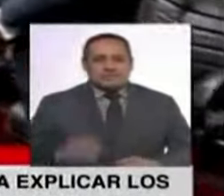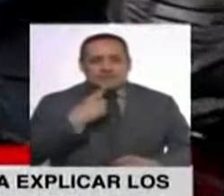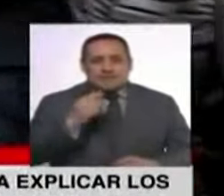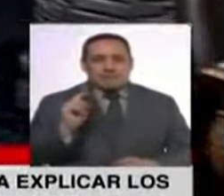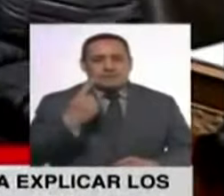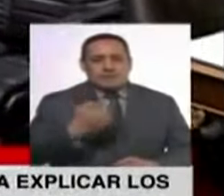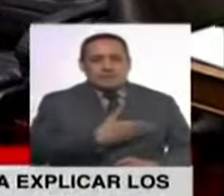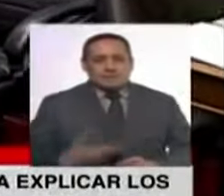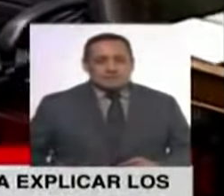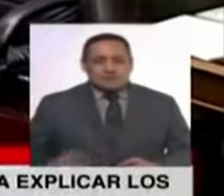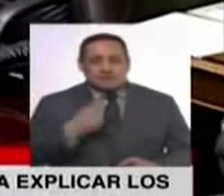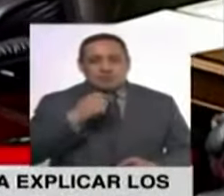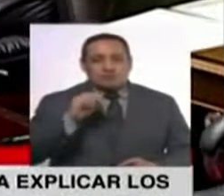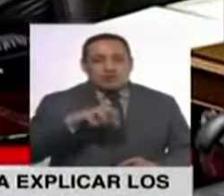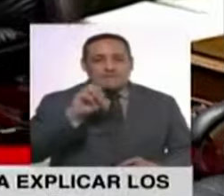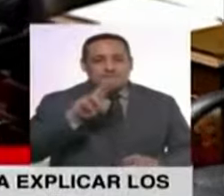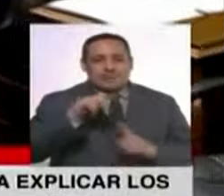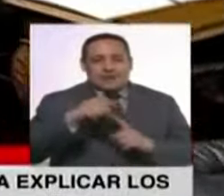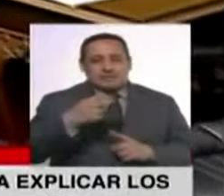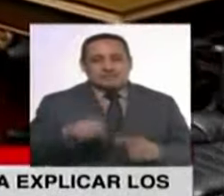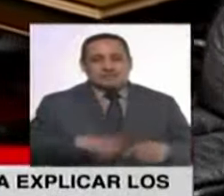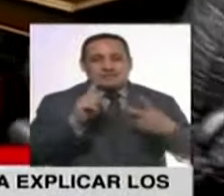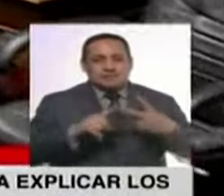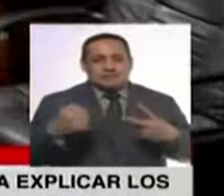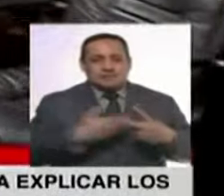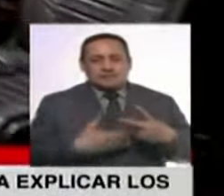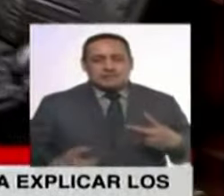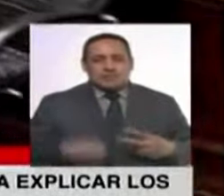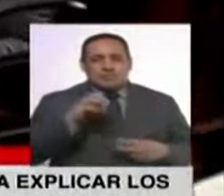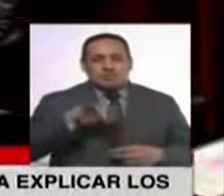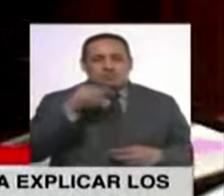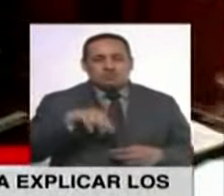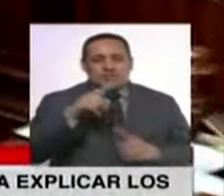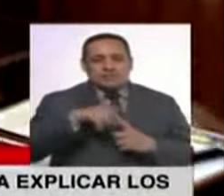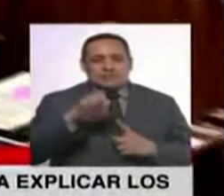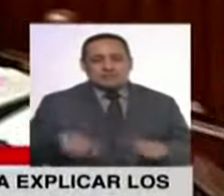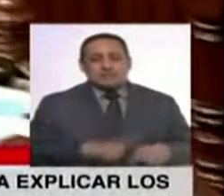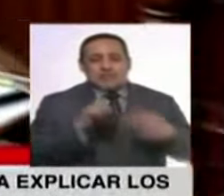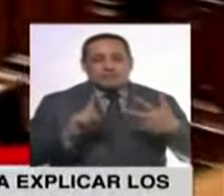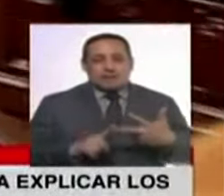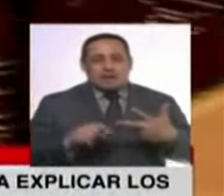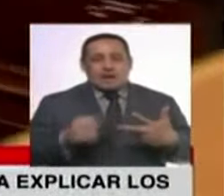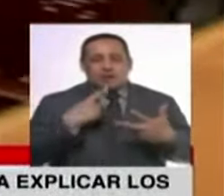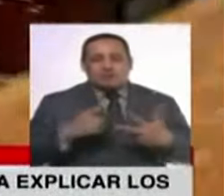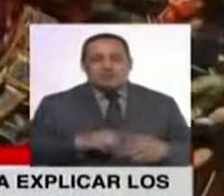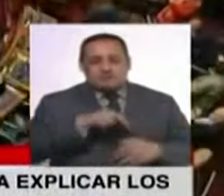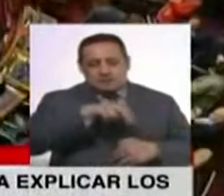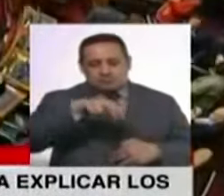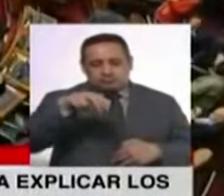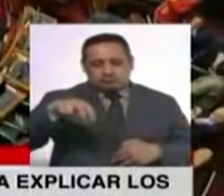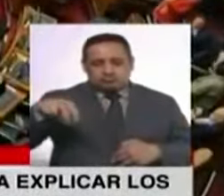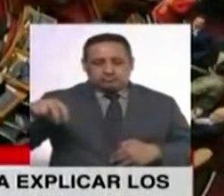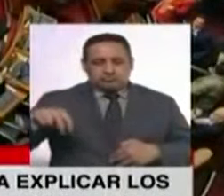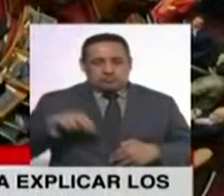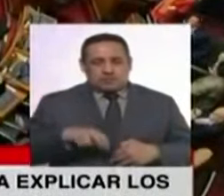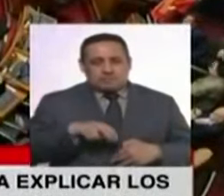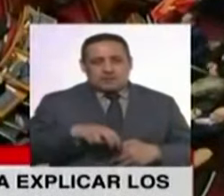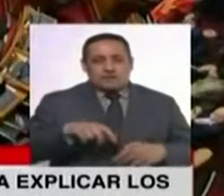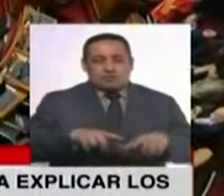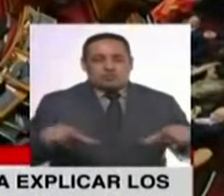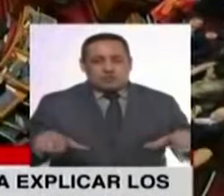vicepresidenta Marta moyano hace lo propio con el tercer vicepresidente Alejandro muñante y ahora desciende de la mesa directiva